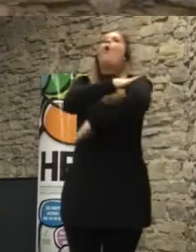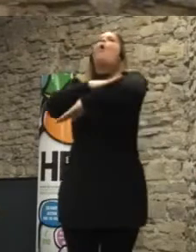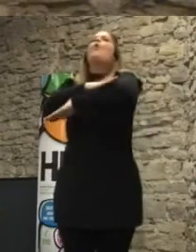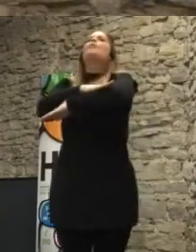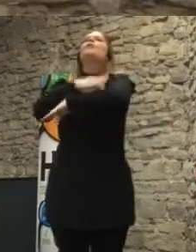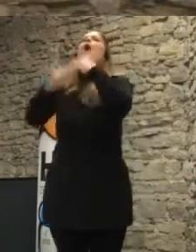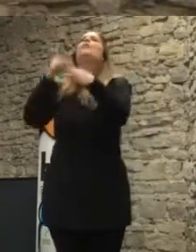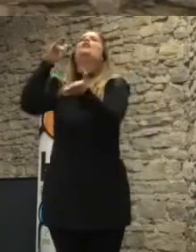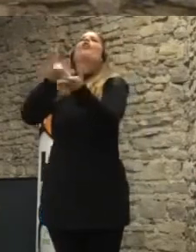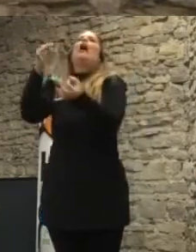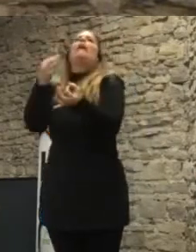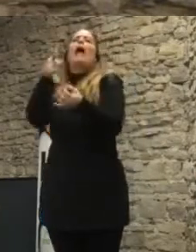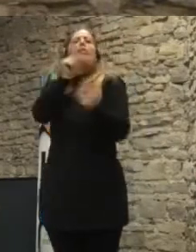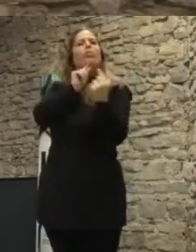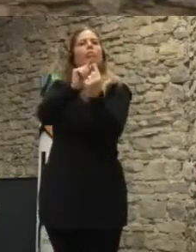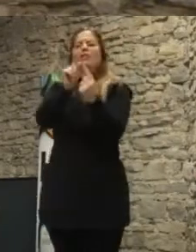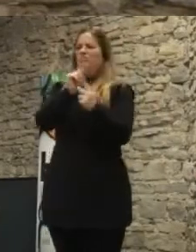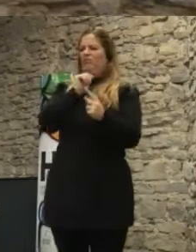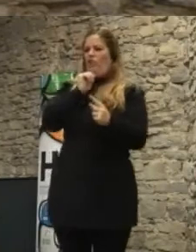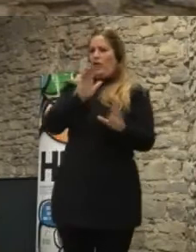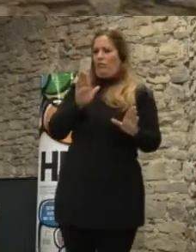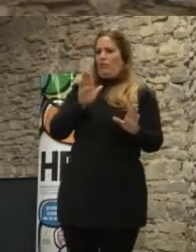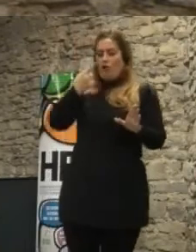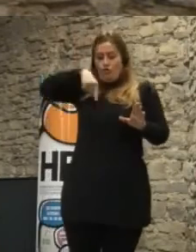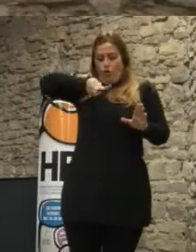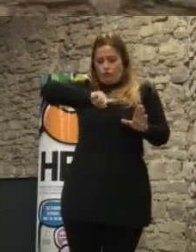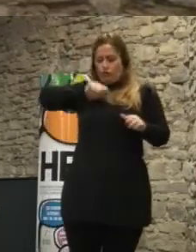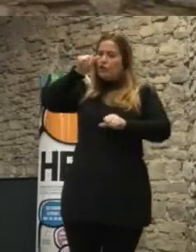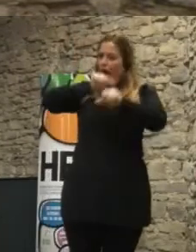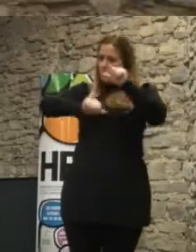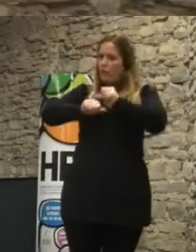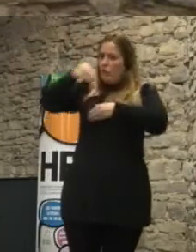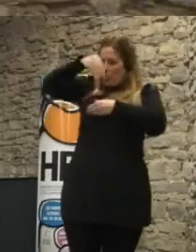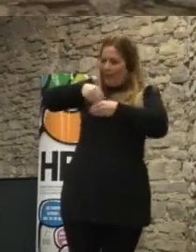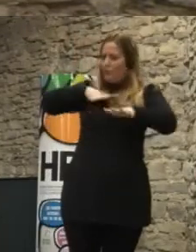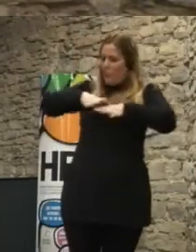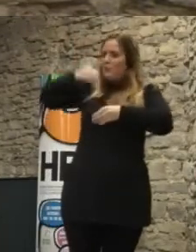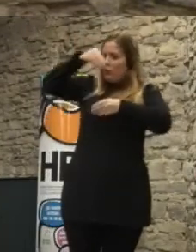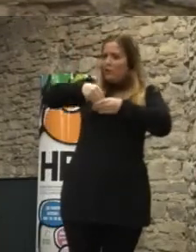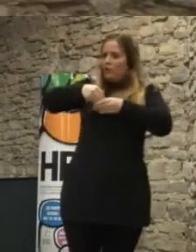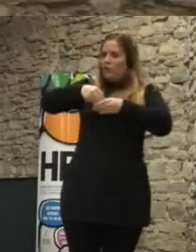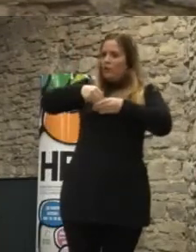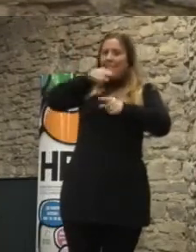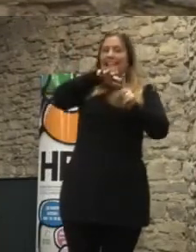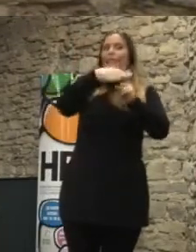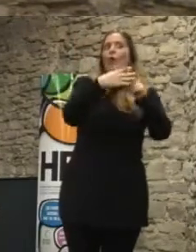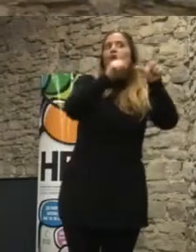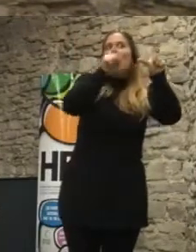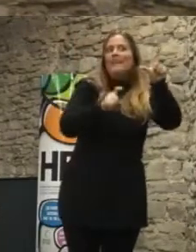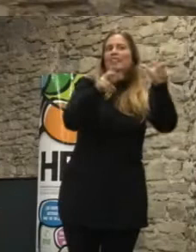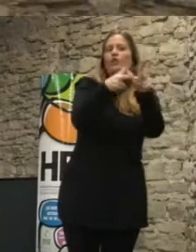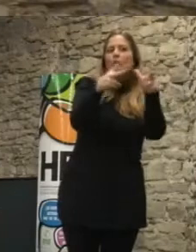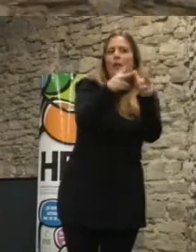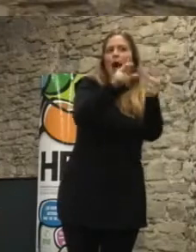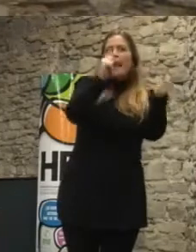¿Qué tiene que hacer no sé quién? Sino, ¿qué podemos hacer desde el propio movimiento asociativo dada esta situación? Es decir, sociedad